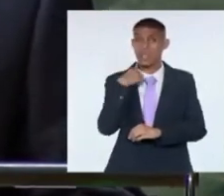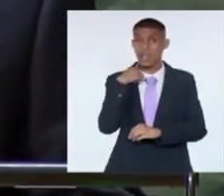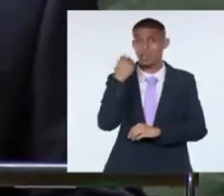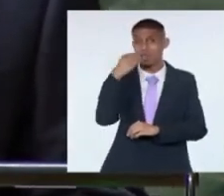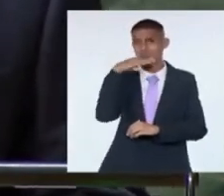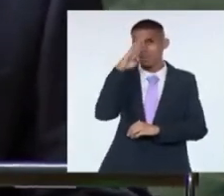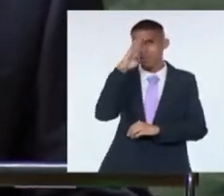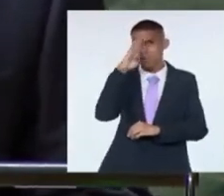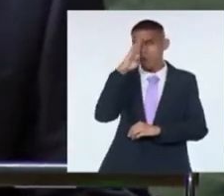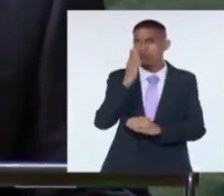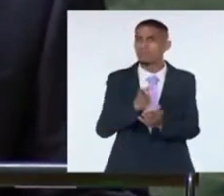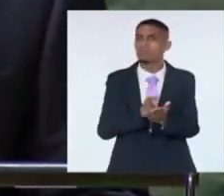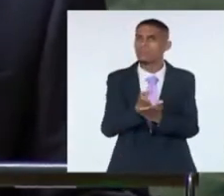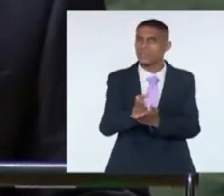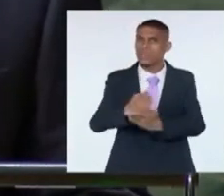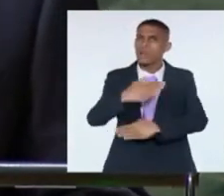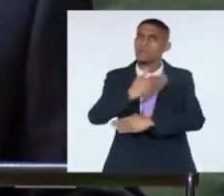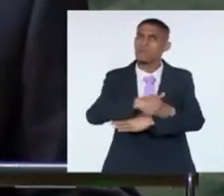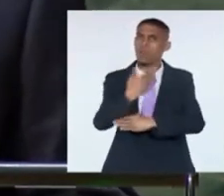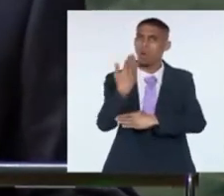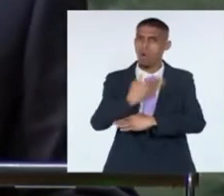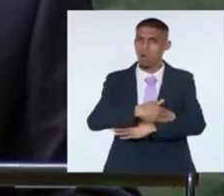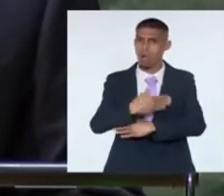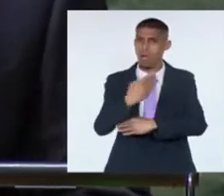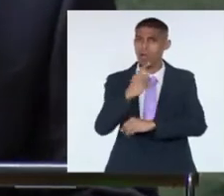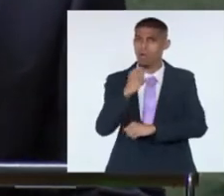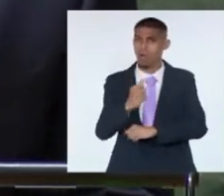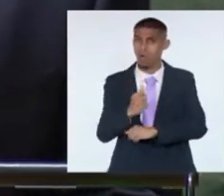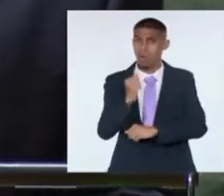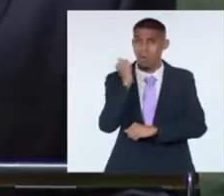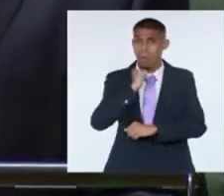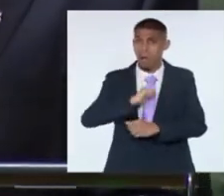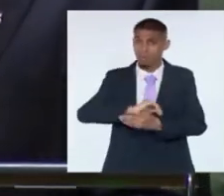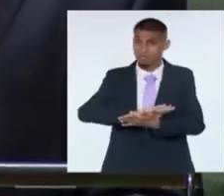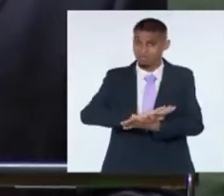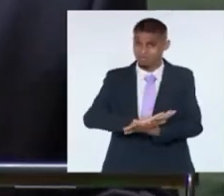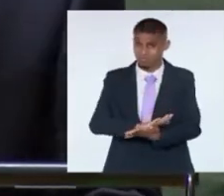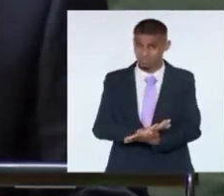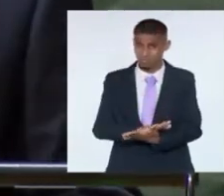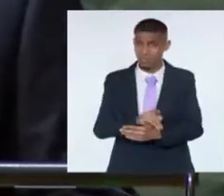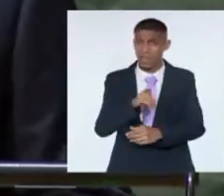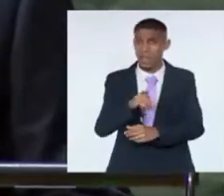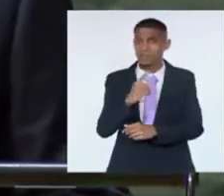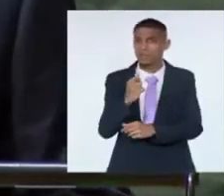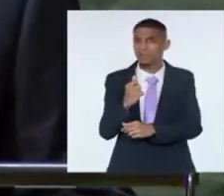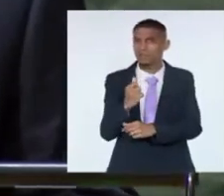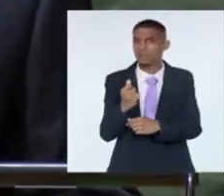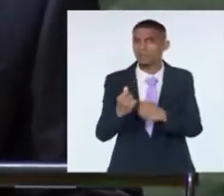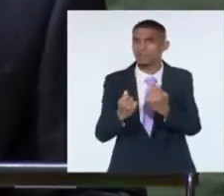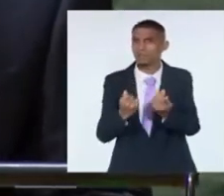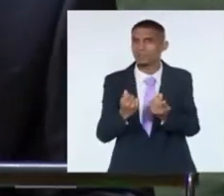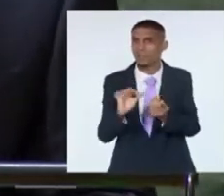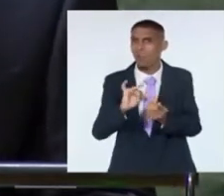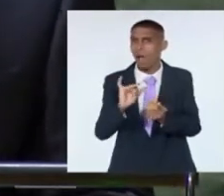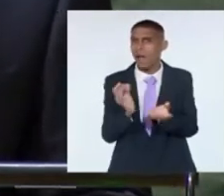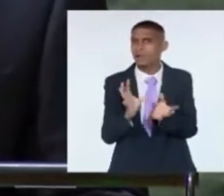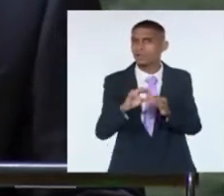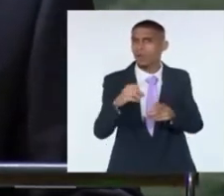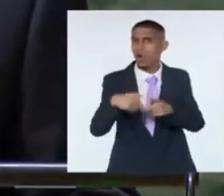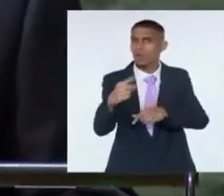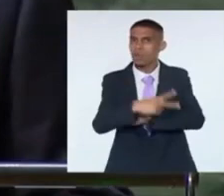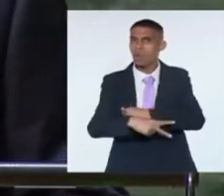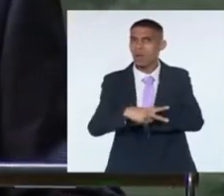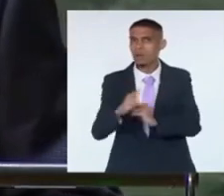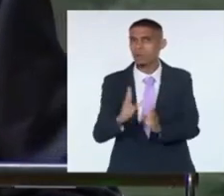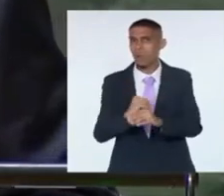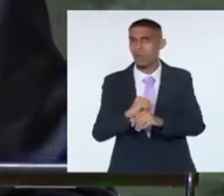sufre un bloqueo económico asfixiante concebido para deprimir sus ingresos y nivel de vida padecer escasez